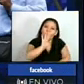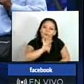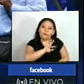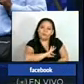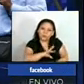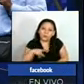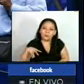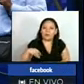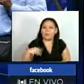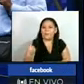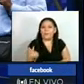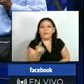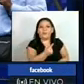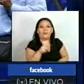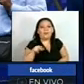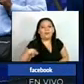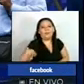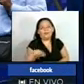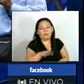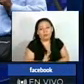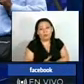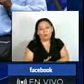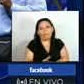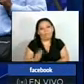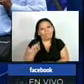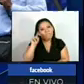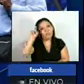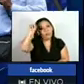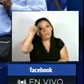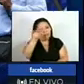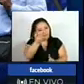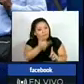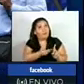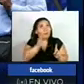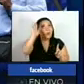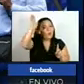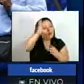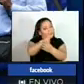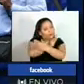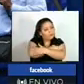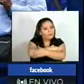todas las personas cercanas a Meco y también deseamos que Él pues descanse en paz.